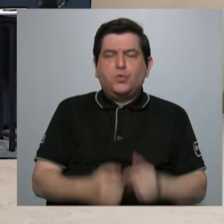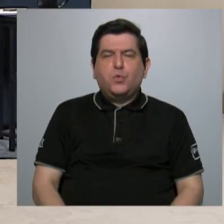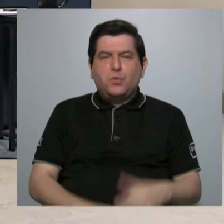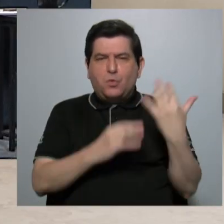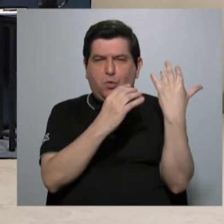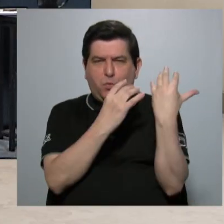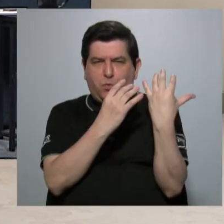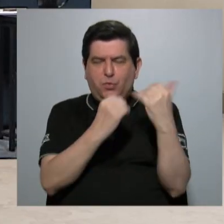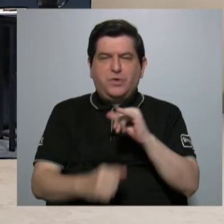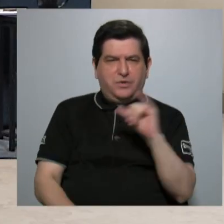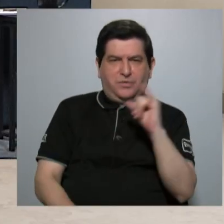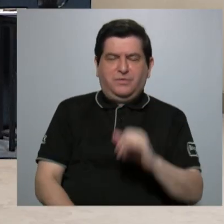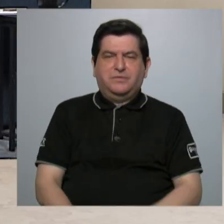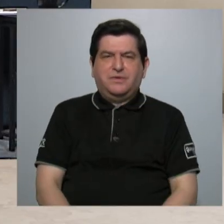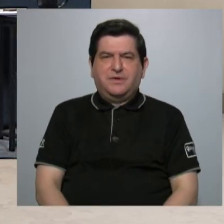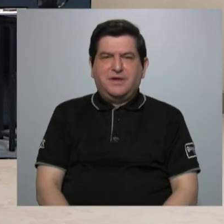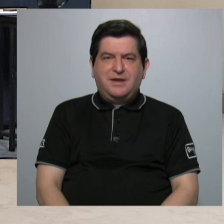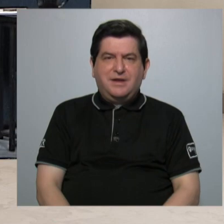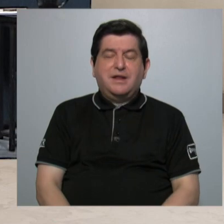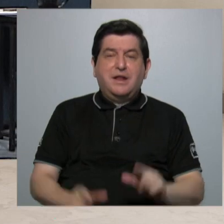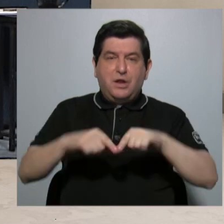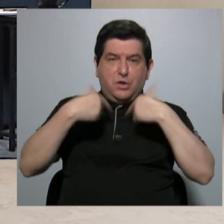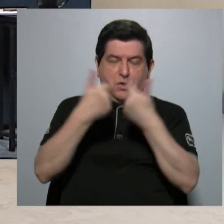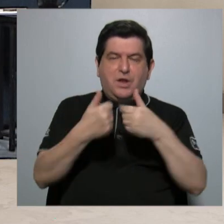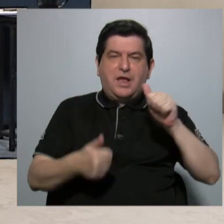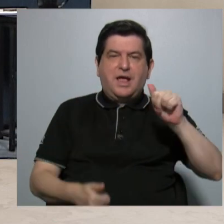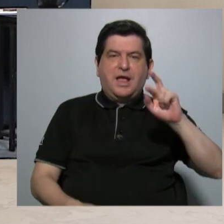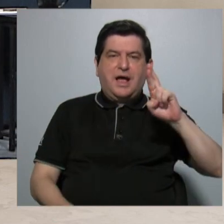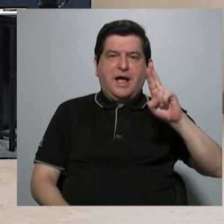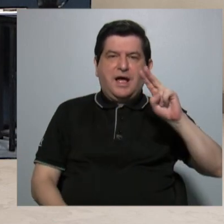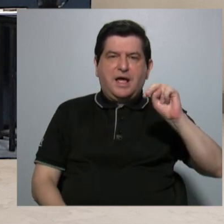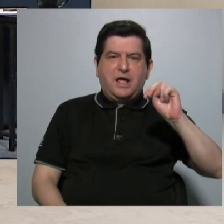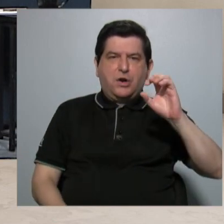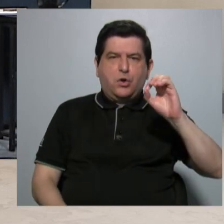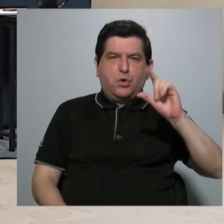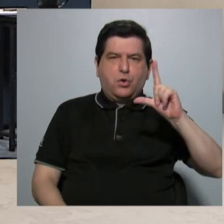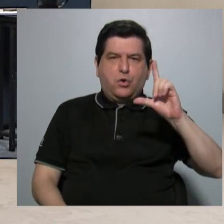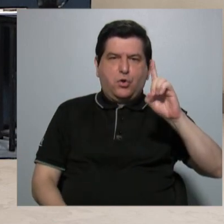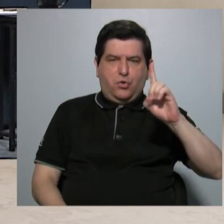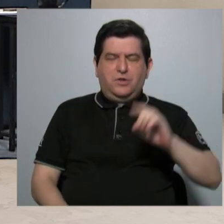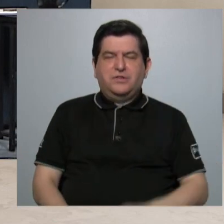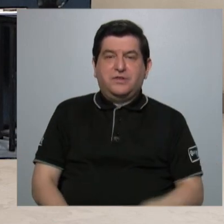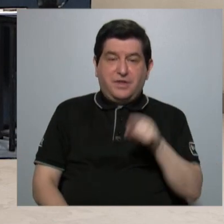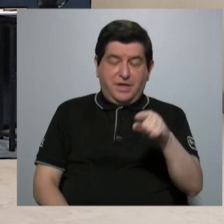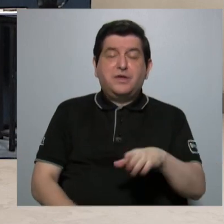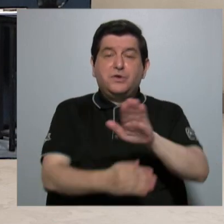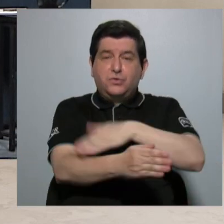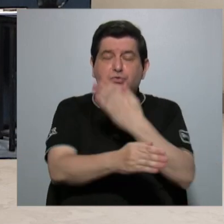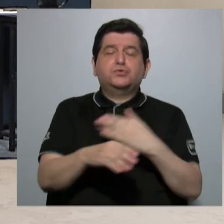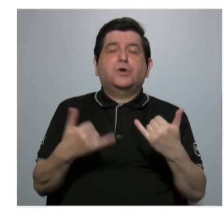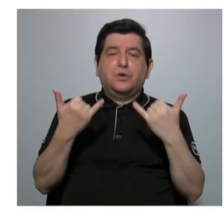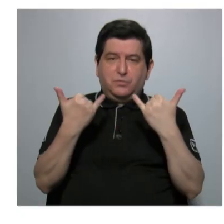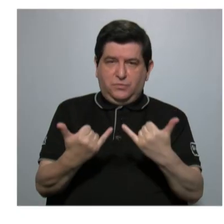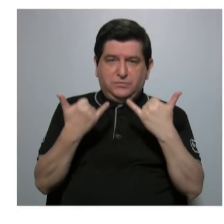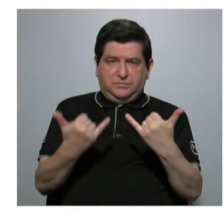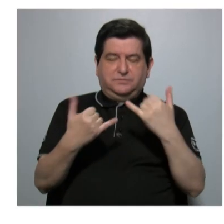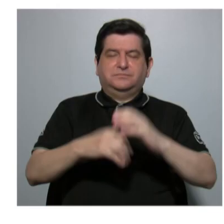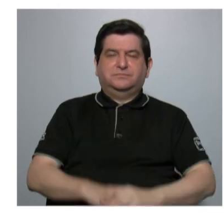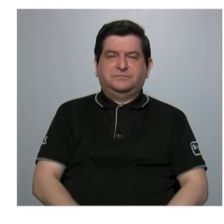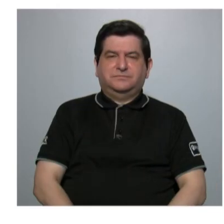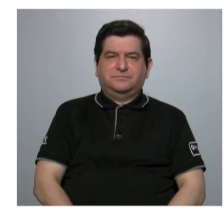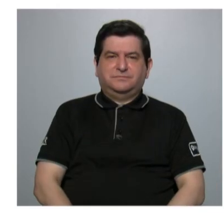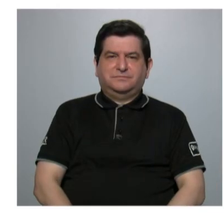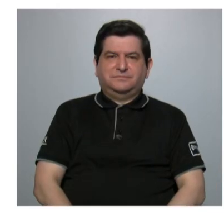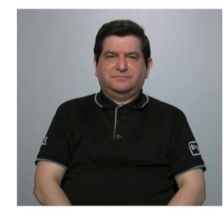vientos, ¿verdad? Que se llama el Quinteto Arnold, y se dedican especialmente a la música contemporánea. Se